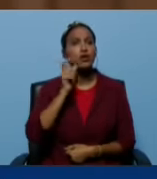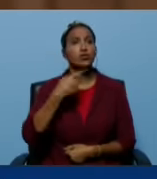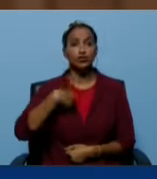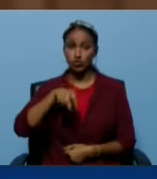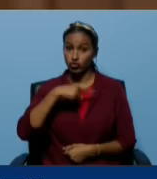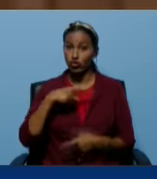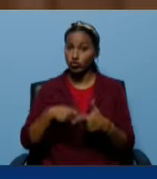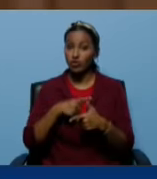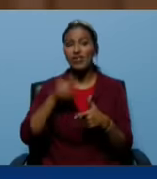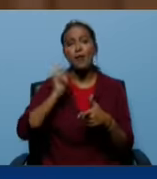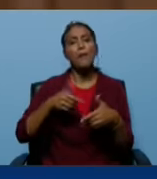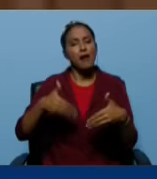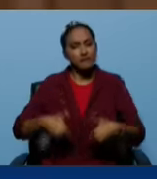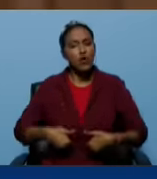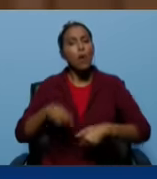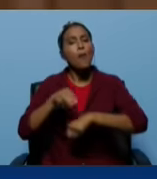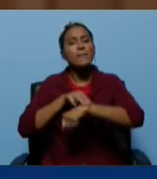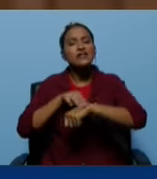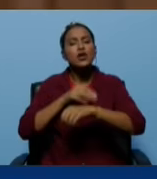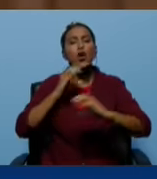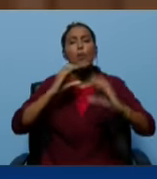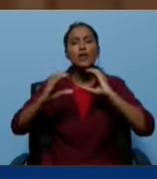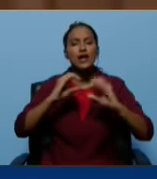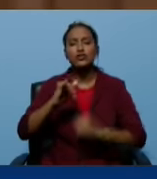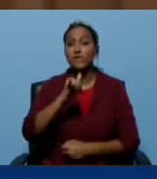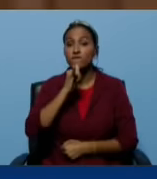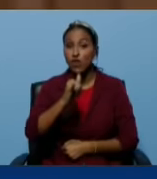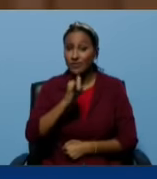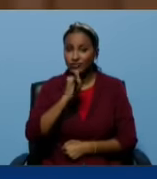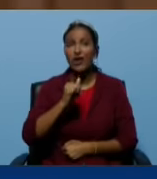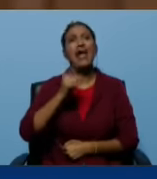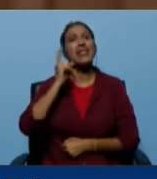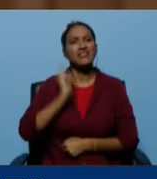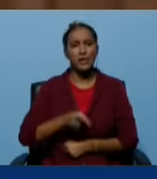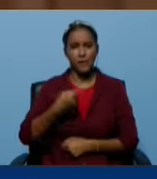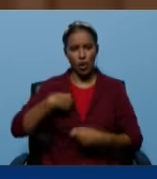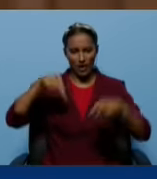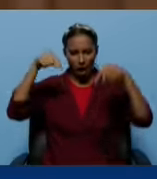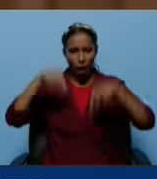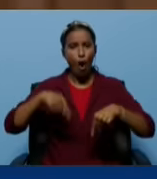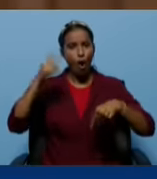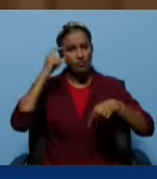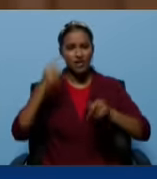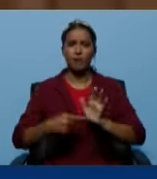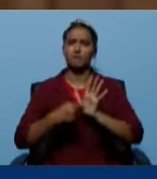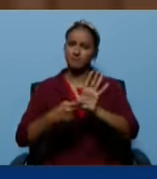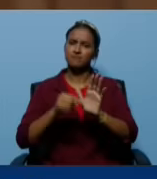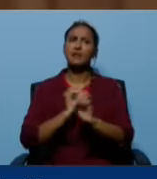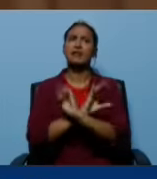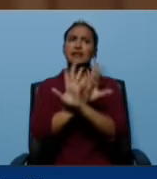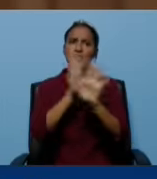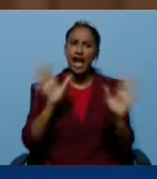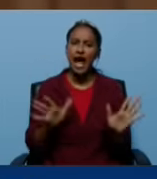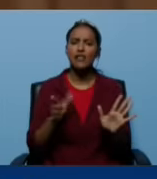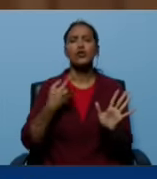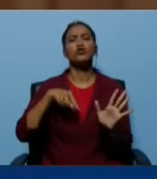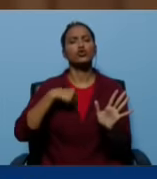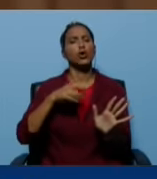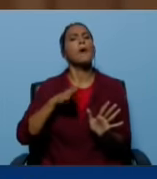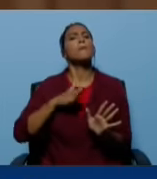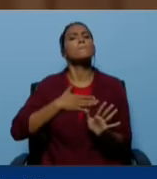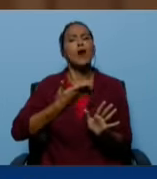que hacer como Ministerio de Comunicación e Información, que esto que ha ocurrido acá con esa misma transparencia, con esa misma contundencia, pueda